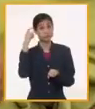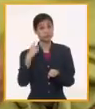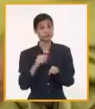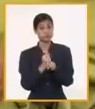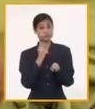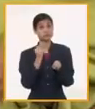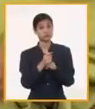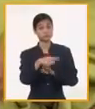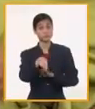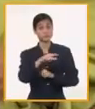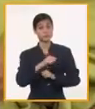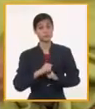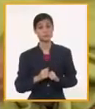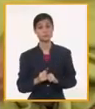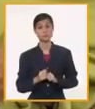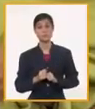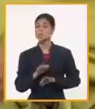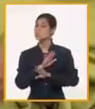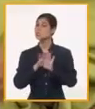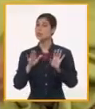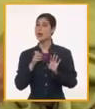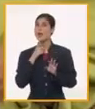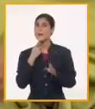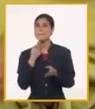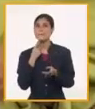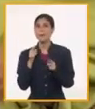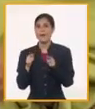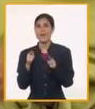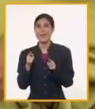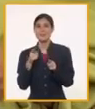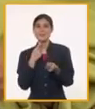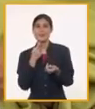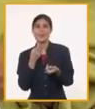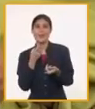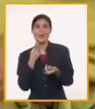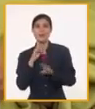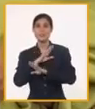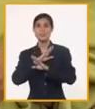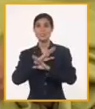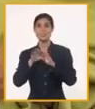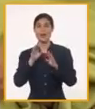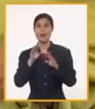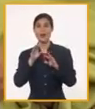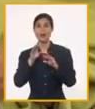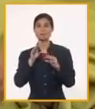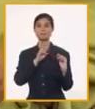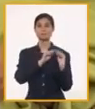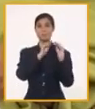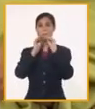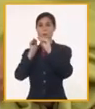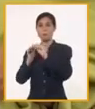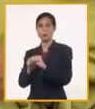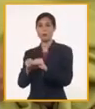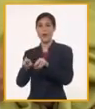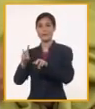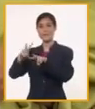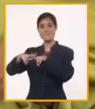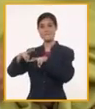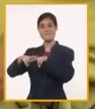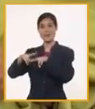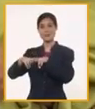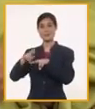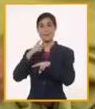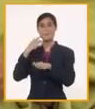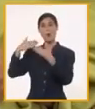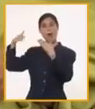Eso sería el principal elemento para promoverlo a La Habana, capital y campo, como